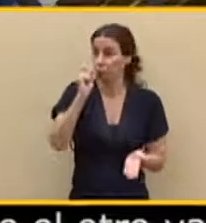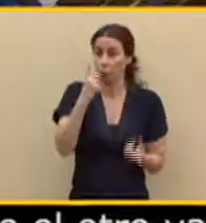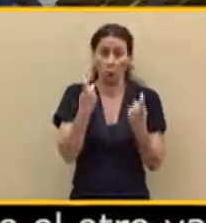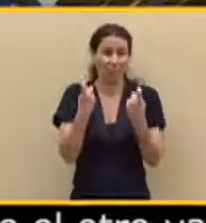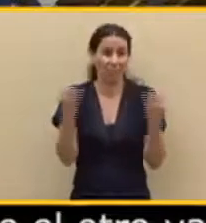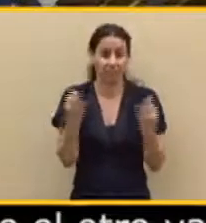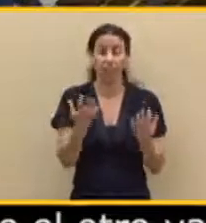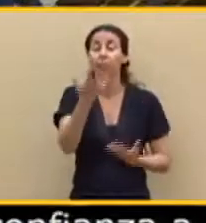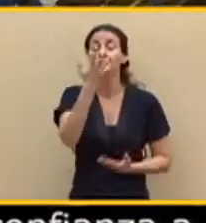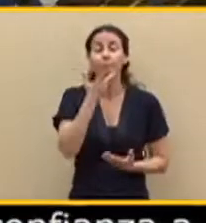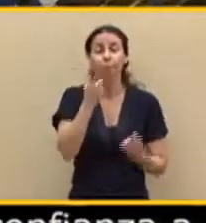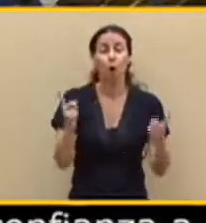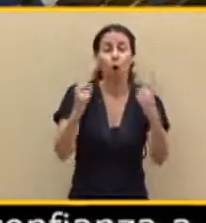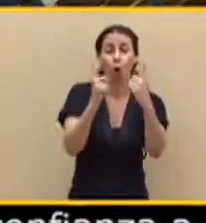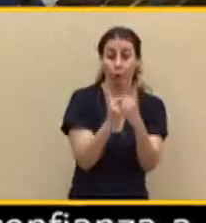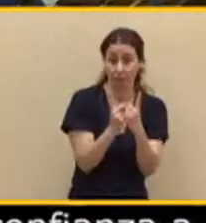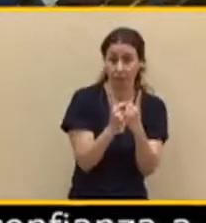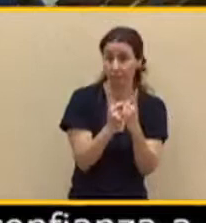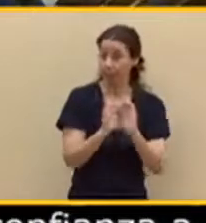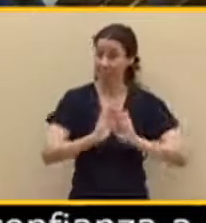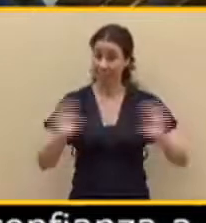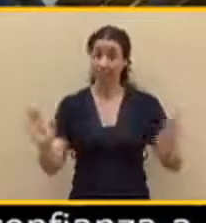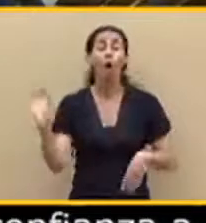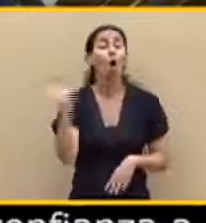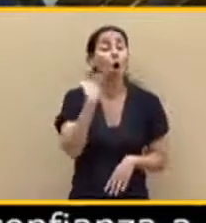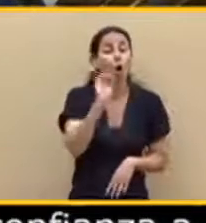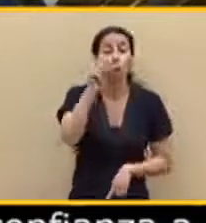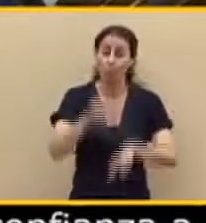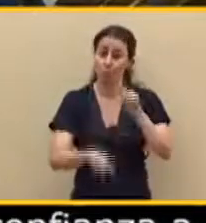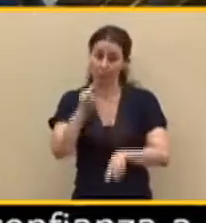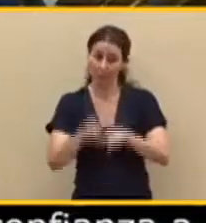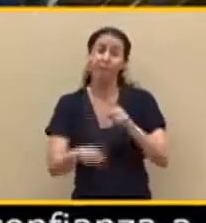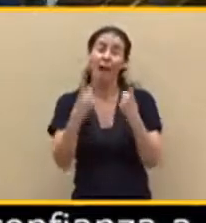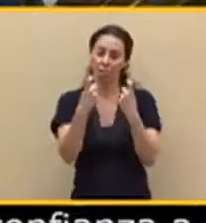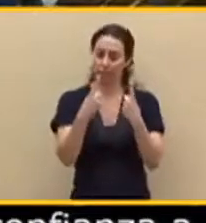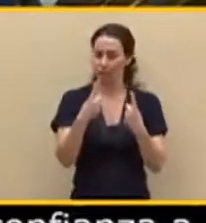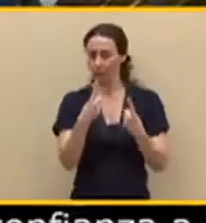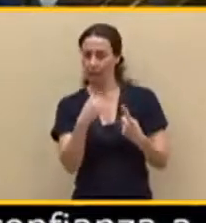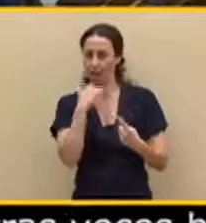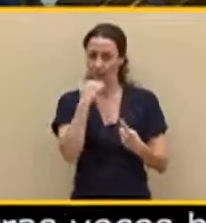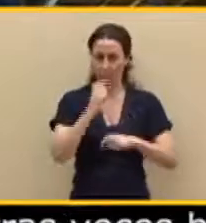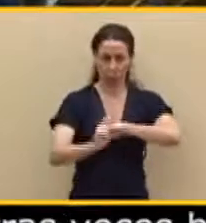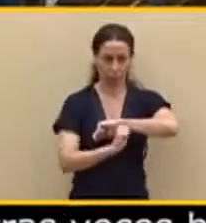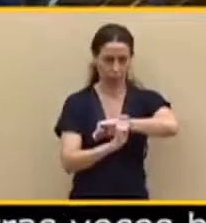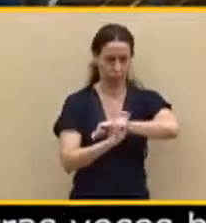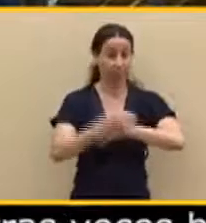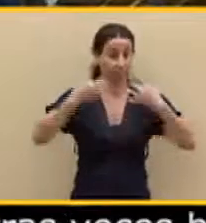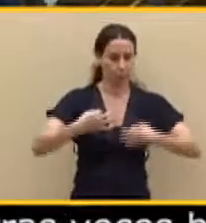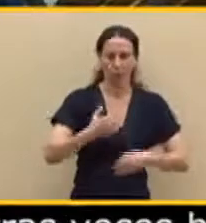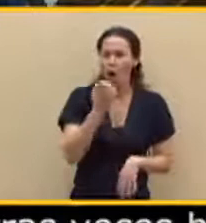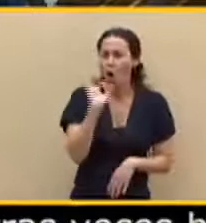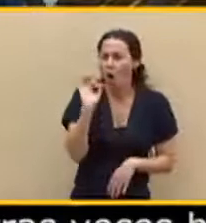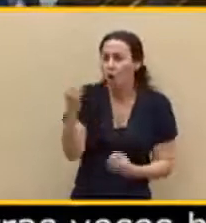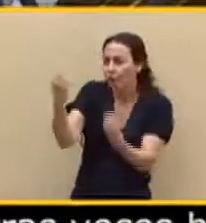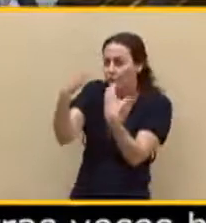y con quererse, pero otras veces hace falta establecer ciertos mecanismos de seguridad. Por ejemplo, conseguir información privada o valiosa del otro,